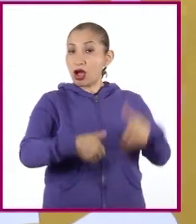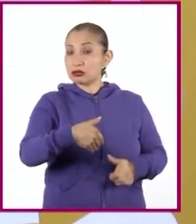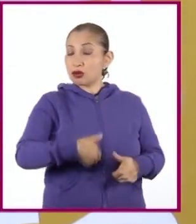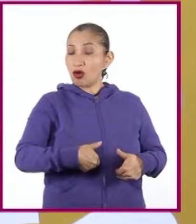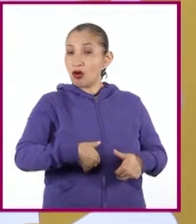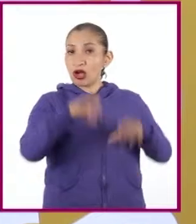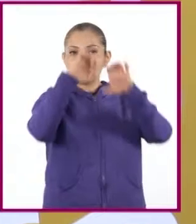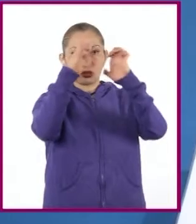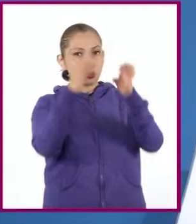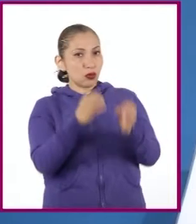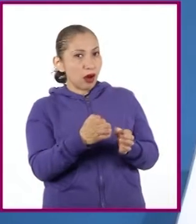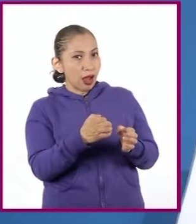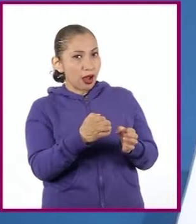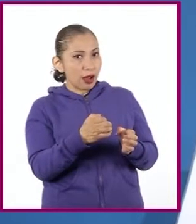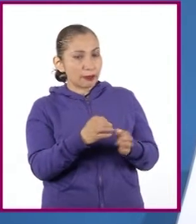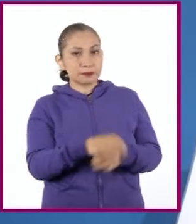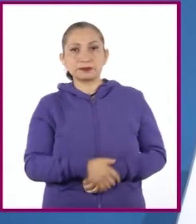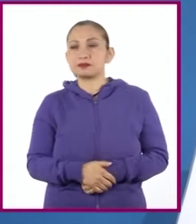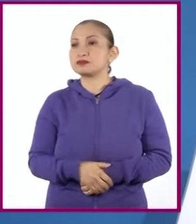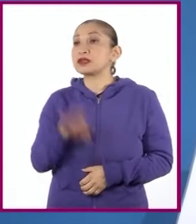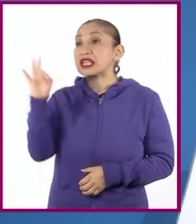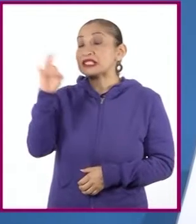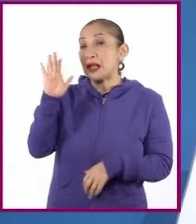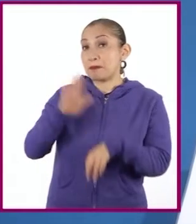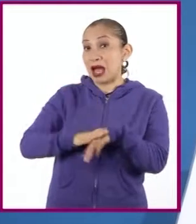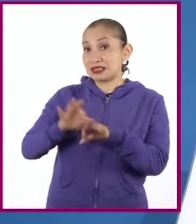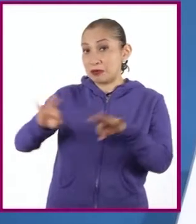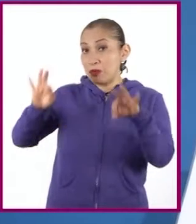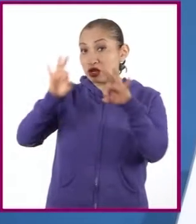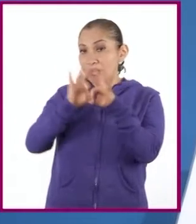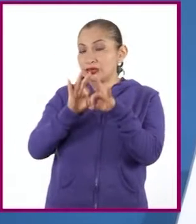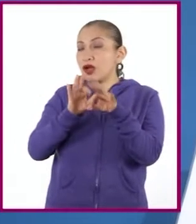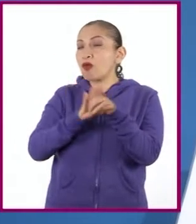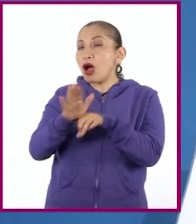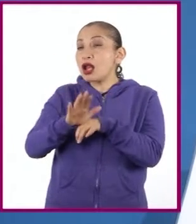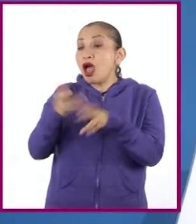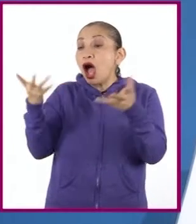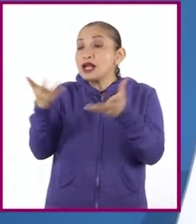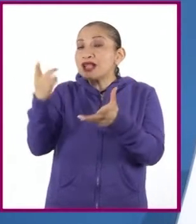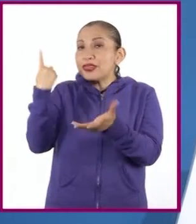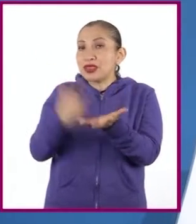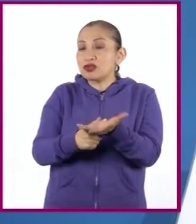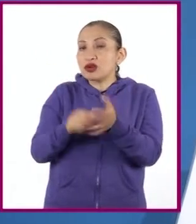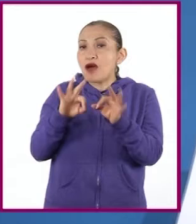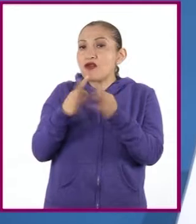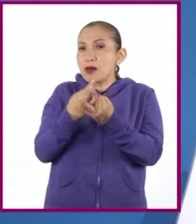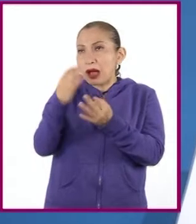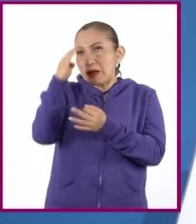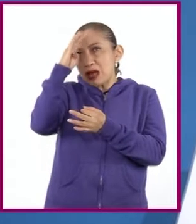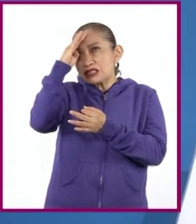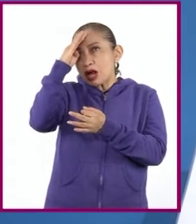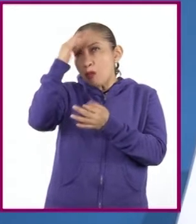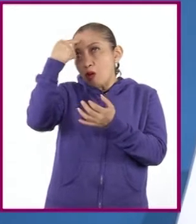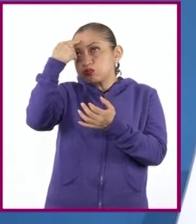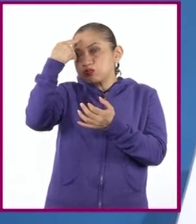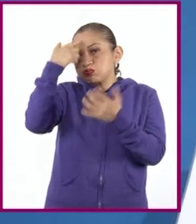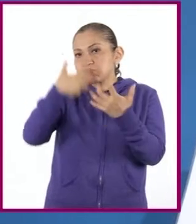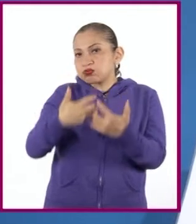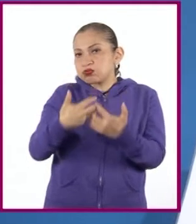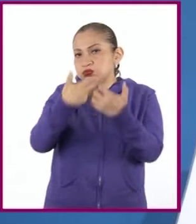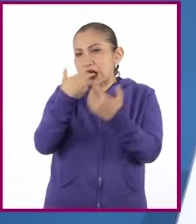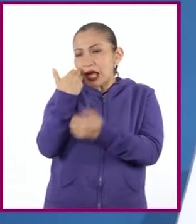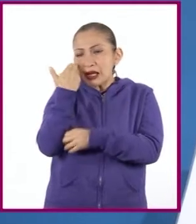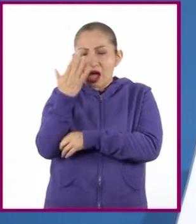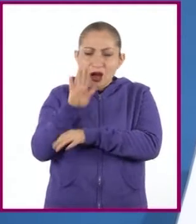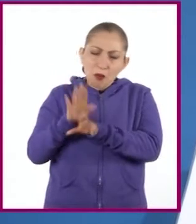la escultura. Tal vez lo más importante fue que se desarrolló una forma racional de pensar, que buscaba